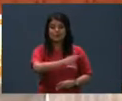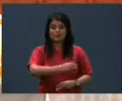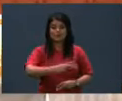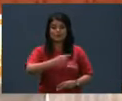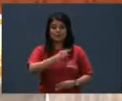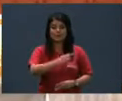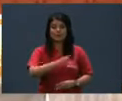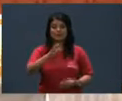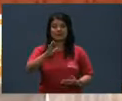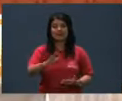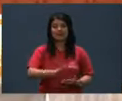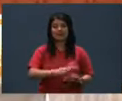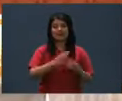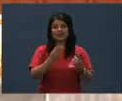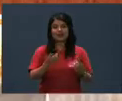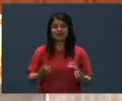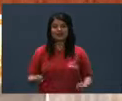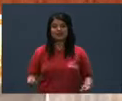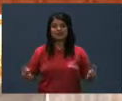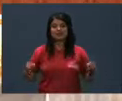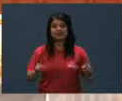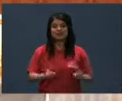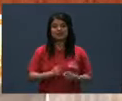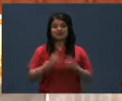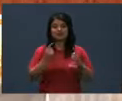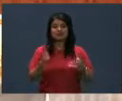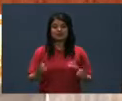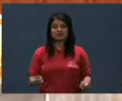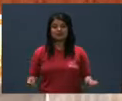tennos piedad.